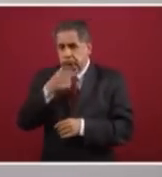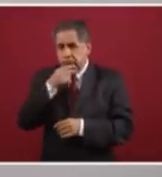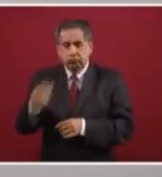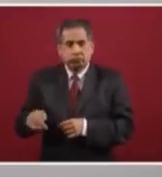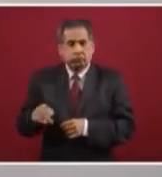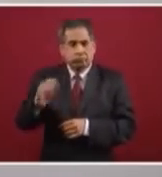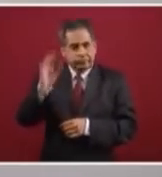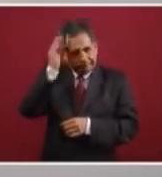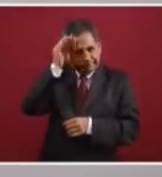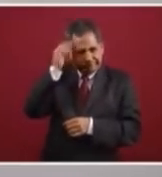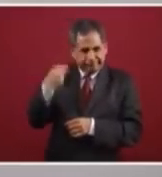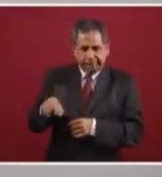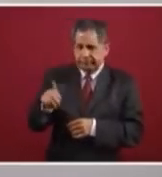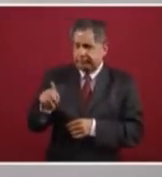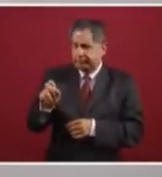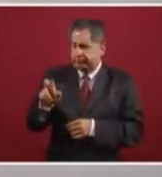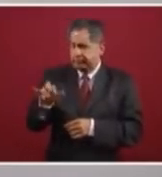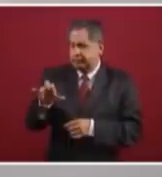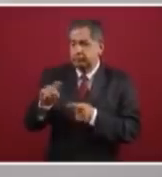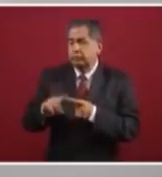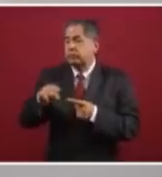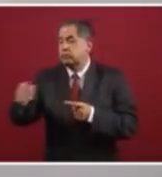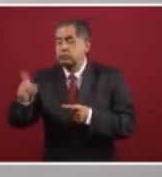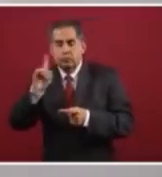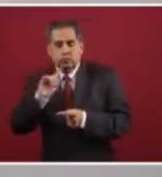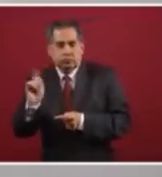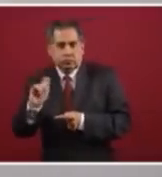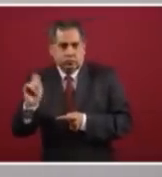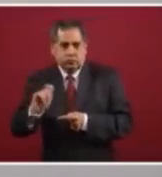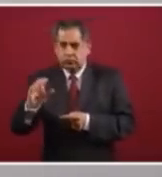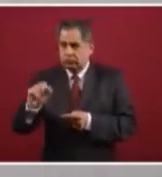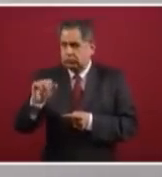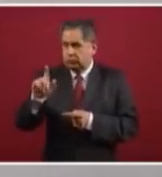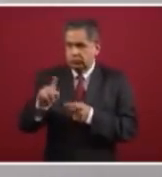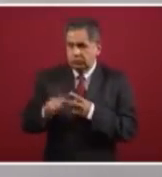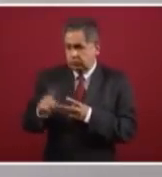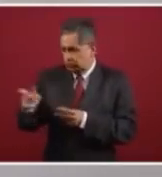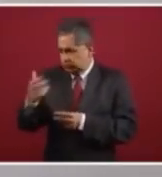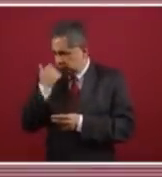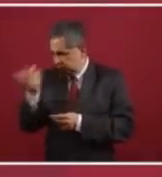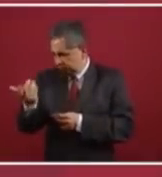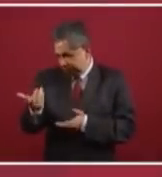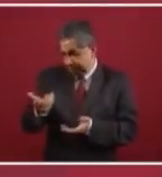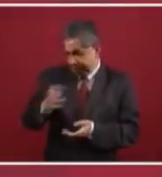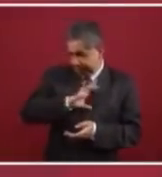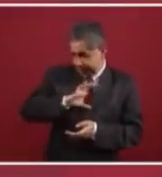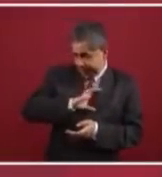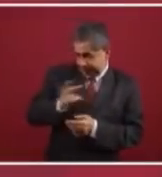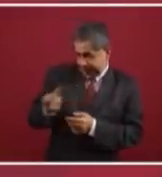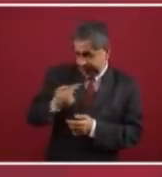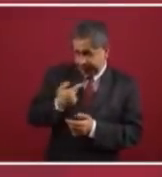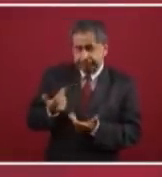era un peón, le dice a Casilda, su novia: ¿me querés, Casilda?